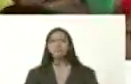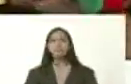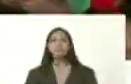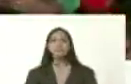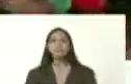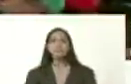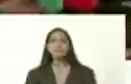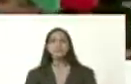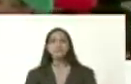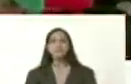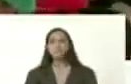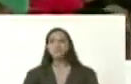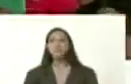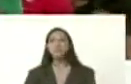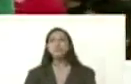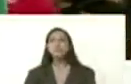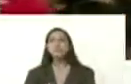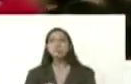Como los tiburones de La Guaira, pues.